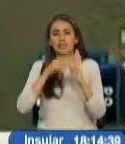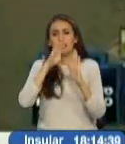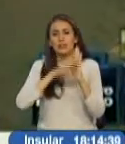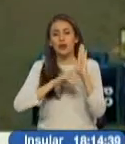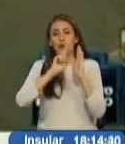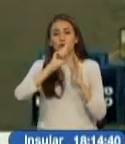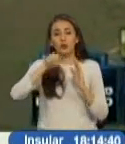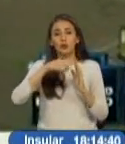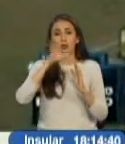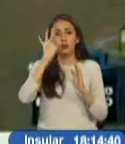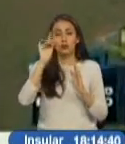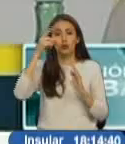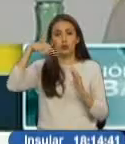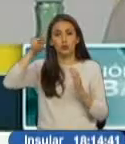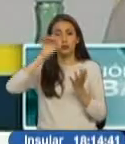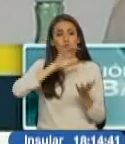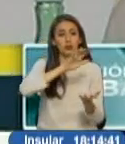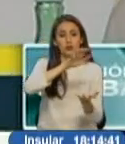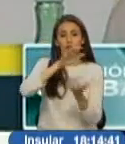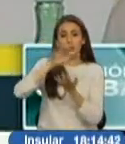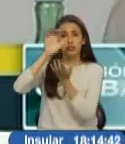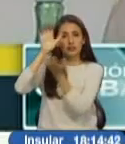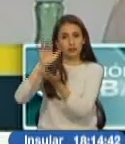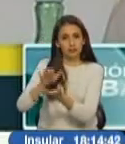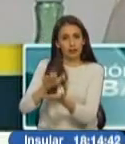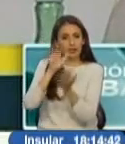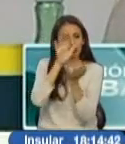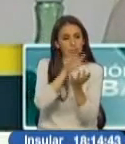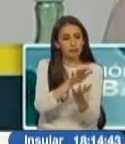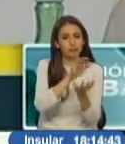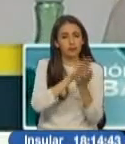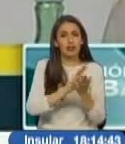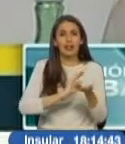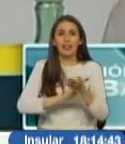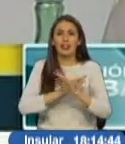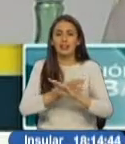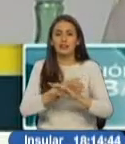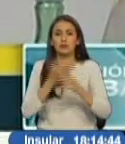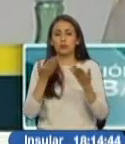1.8 millones de barriles por día. Luego de marzo no sabemos qué es lo que va a ocurrir en